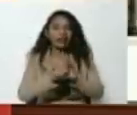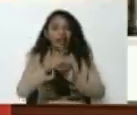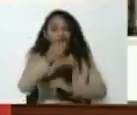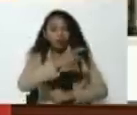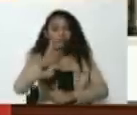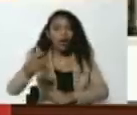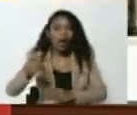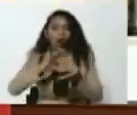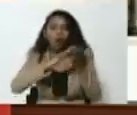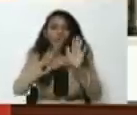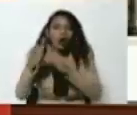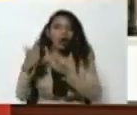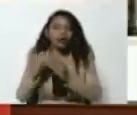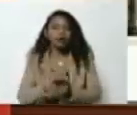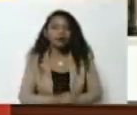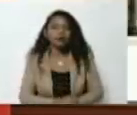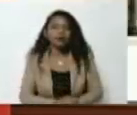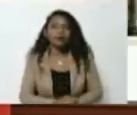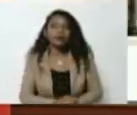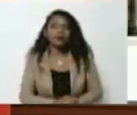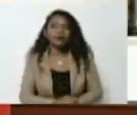ciudades comunales.